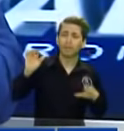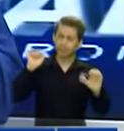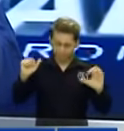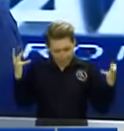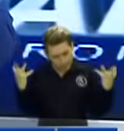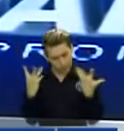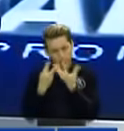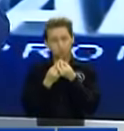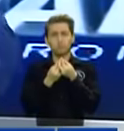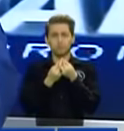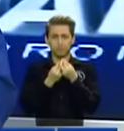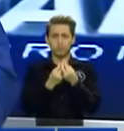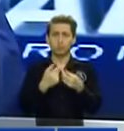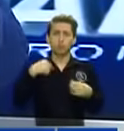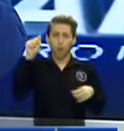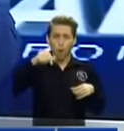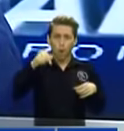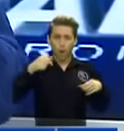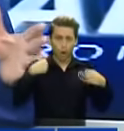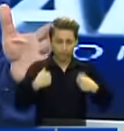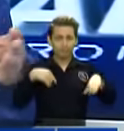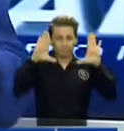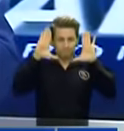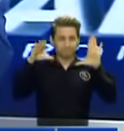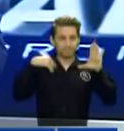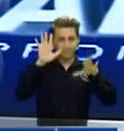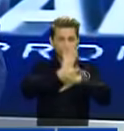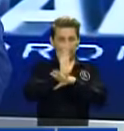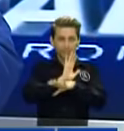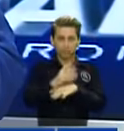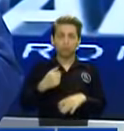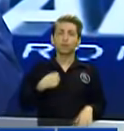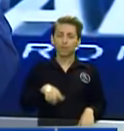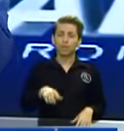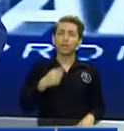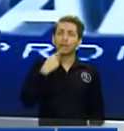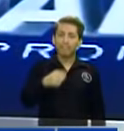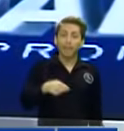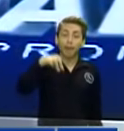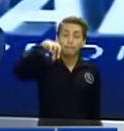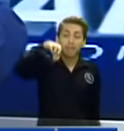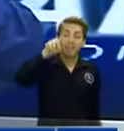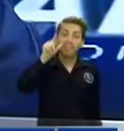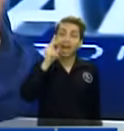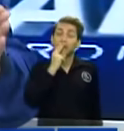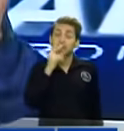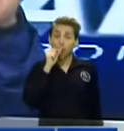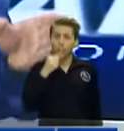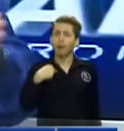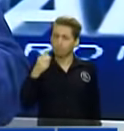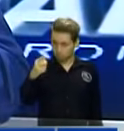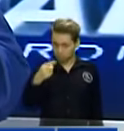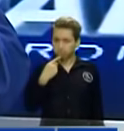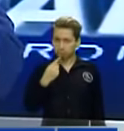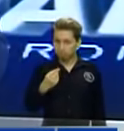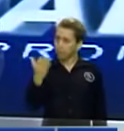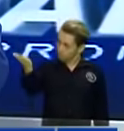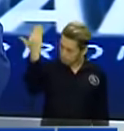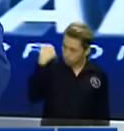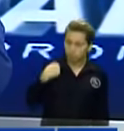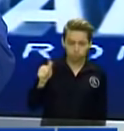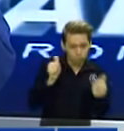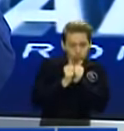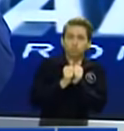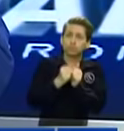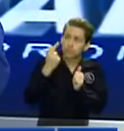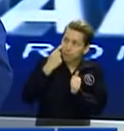la cadena, invité al Procurador de los Derechos Humanos, y si no me veo en la cadena, se lo repito otra vez, está invitado a ir mañana a Hualán, para que vaya a